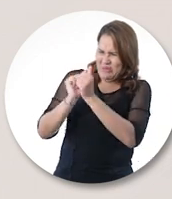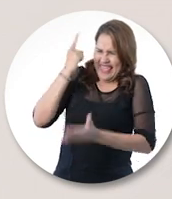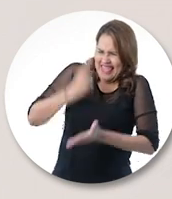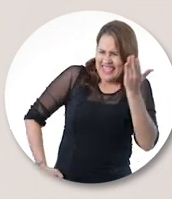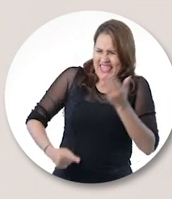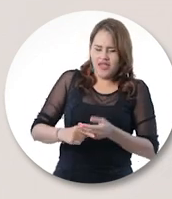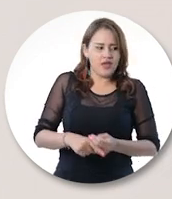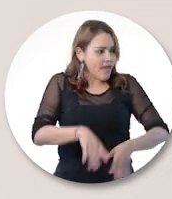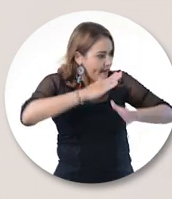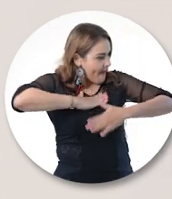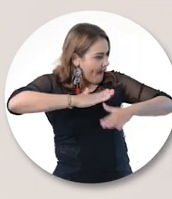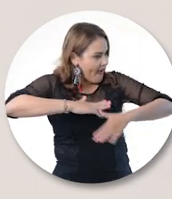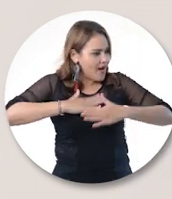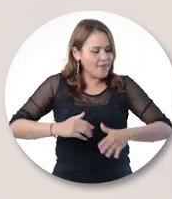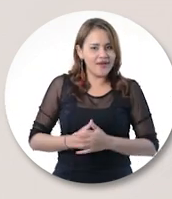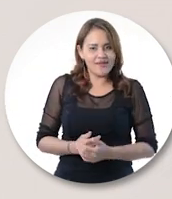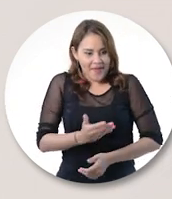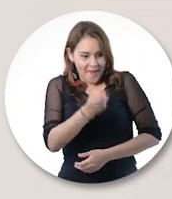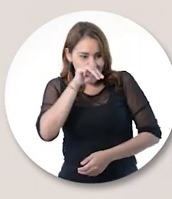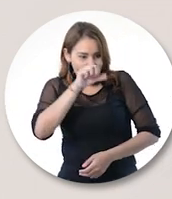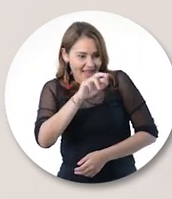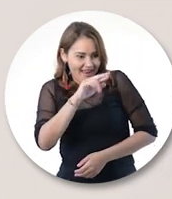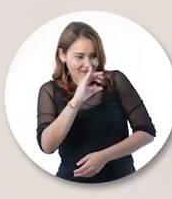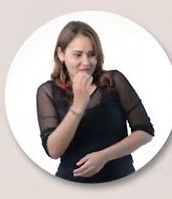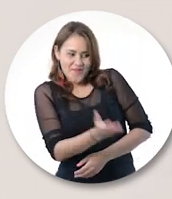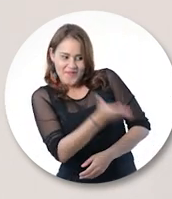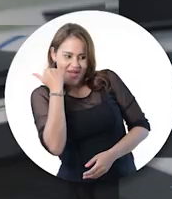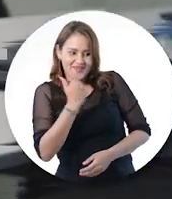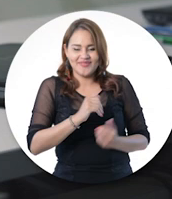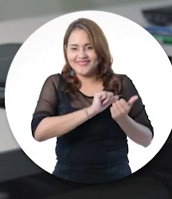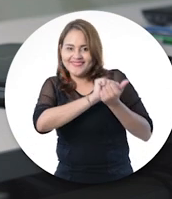cálmate. No, ningún cálmate. Nos Mario, vamos. ¿Pero qué dices? Ven conmigo.